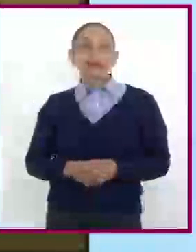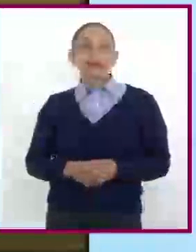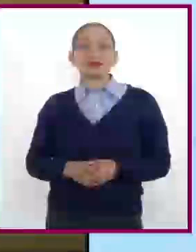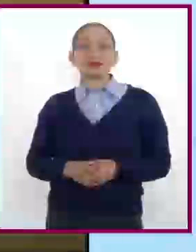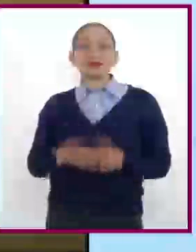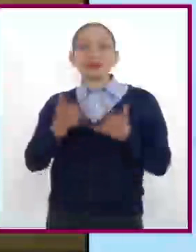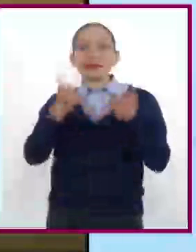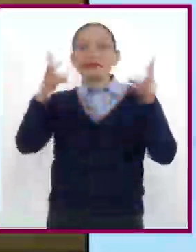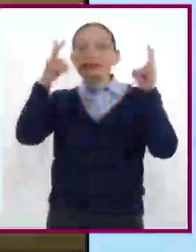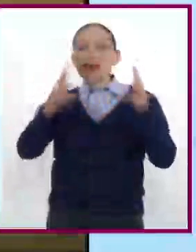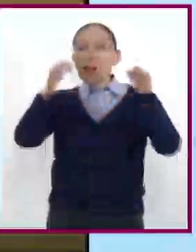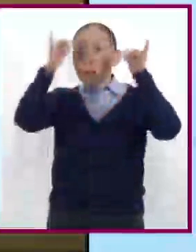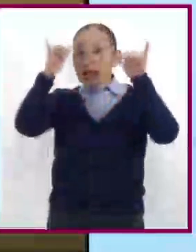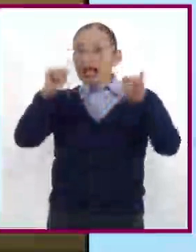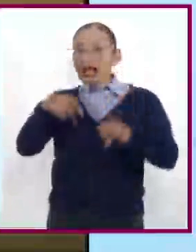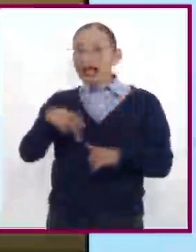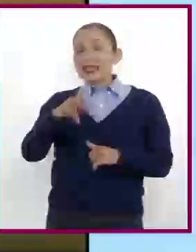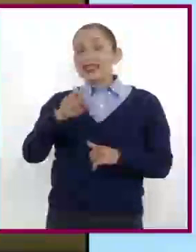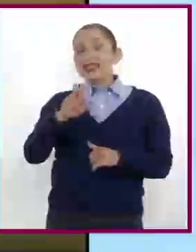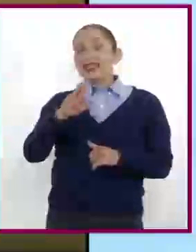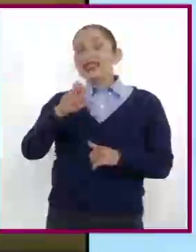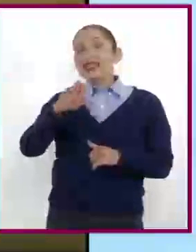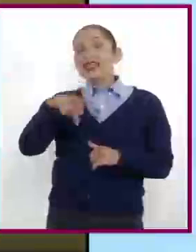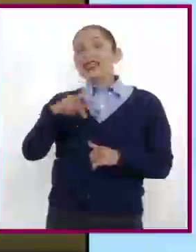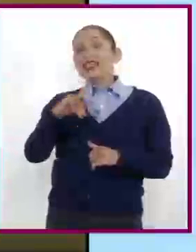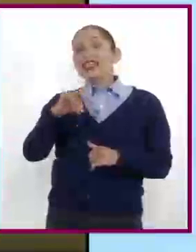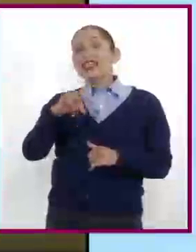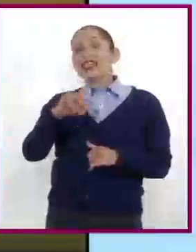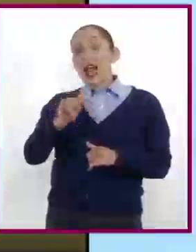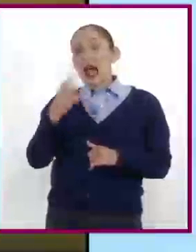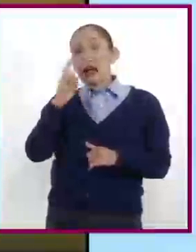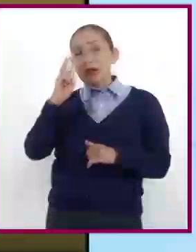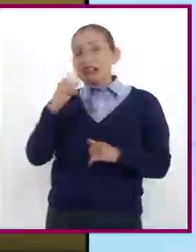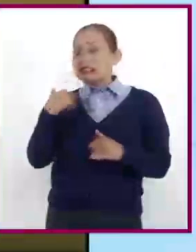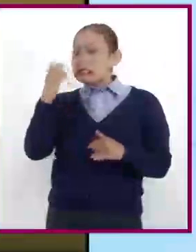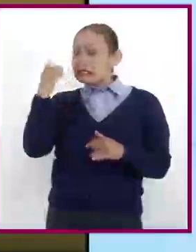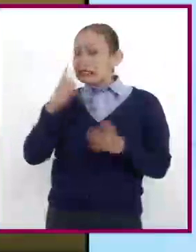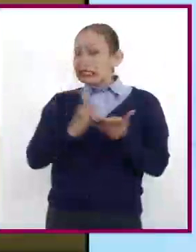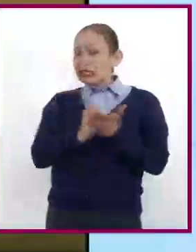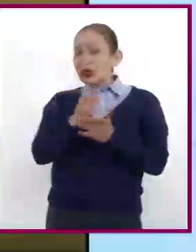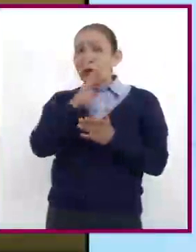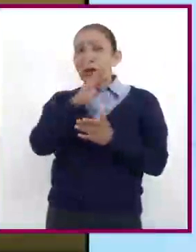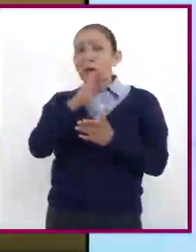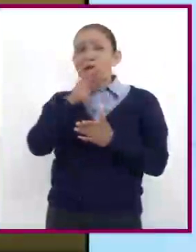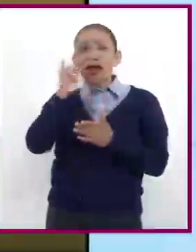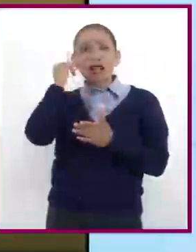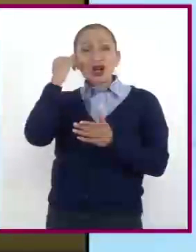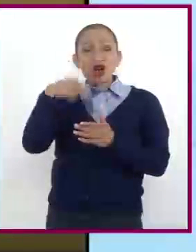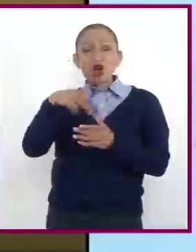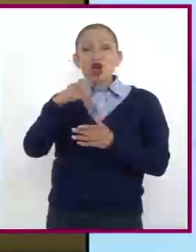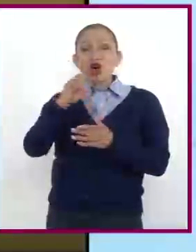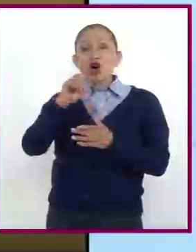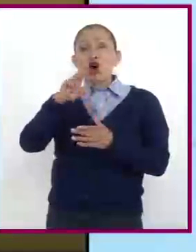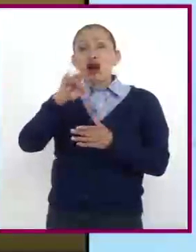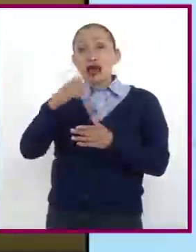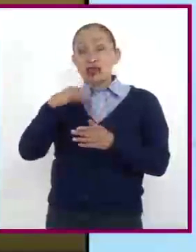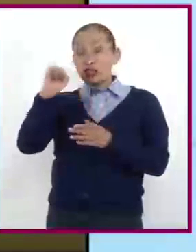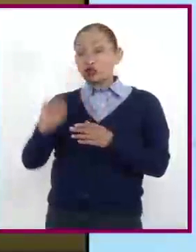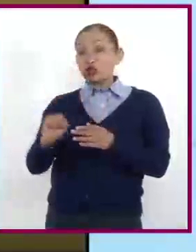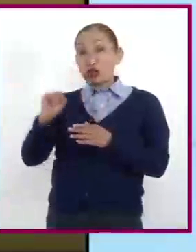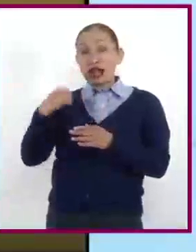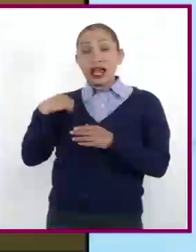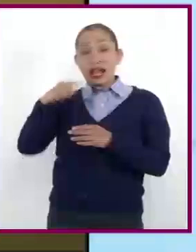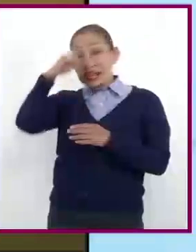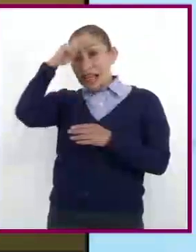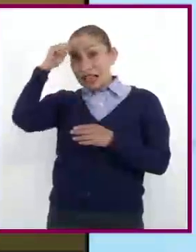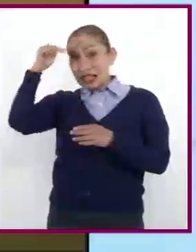El cuento de las vacas de Quibiquinta narra la dramática decisión que una madre indígena cora del sur de Nayarit tiene que